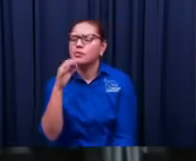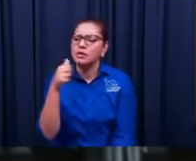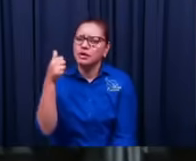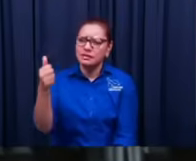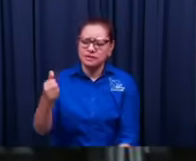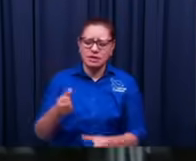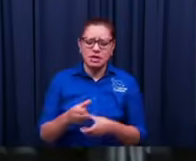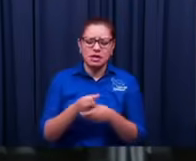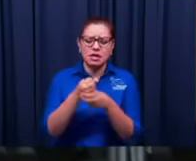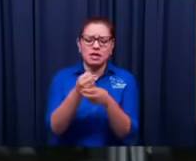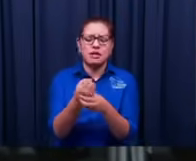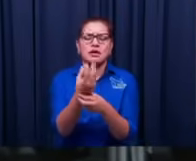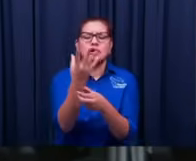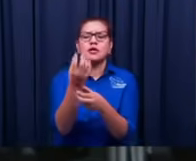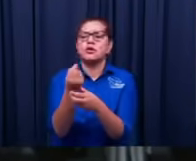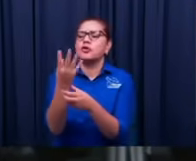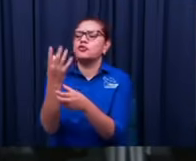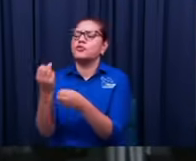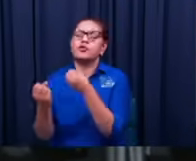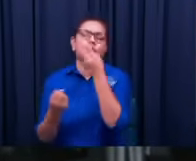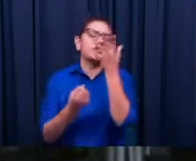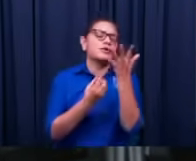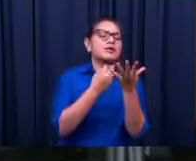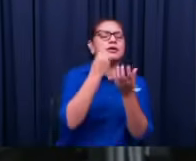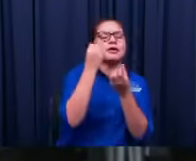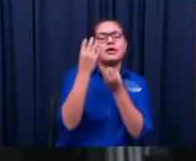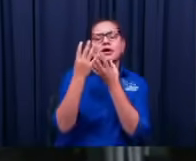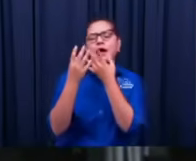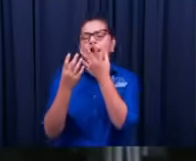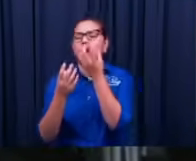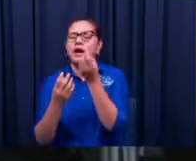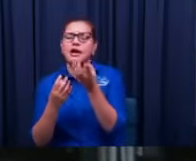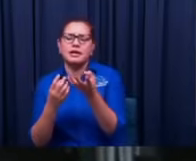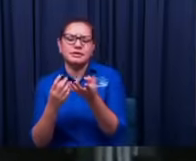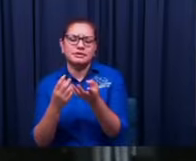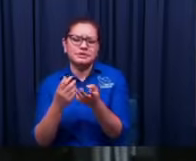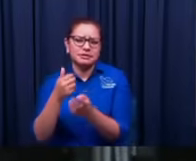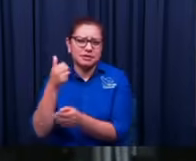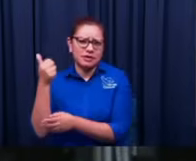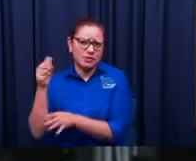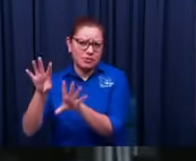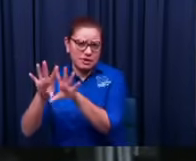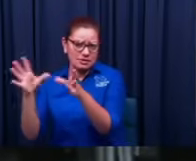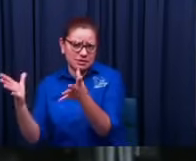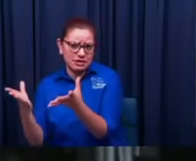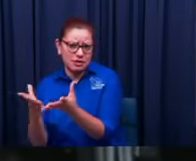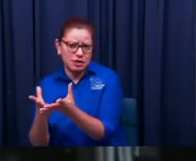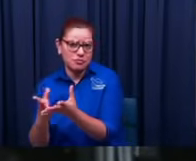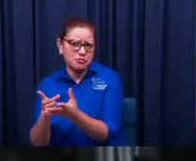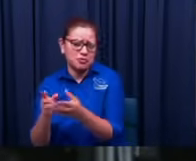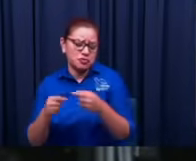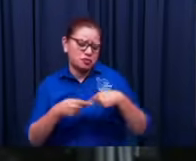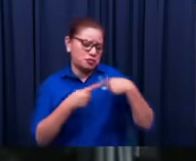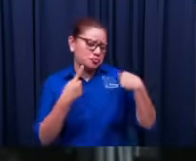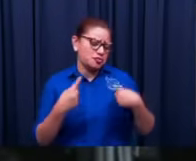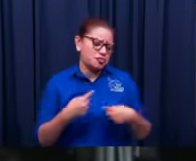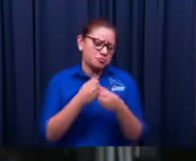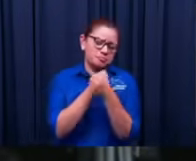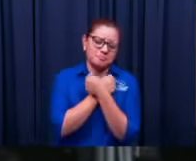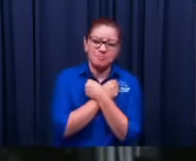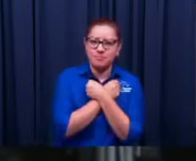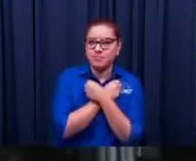estas flores y cántele: te traigo estas flores porque no encontré palabras, son prueba de amor de este corazón que te ama,